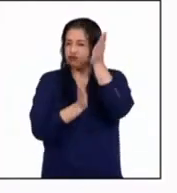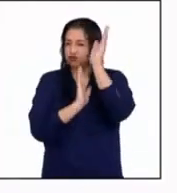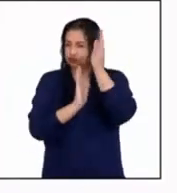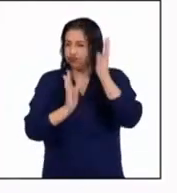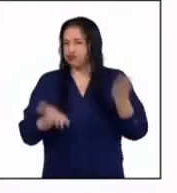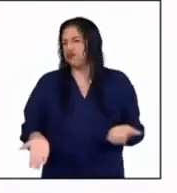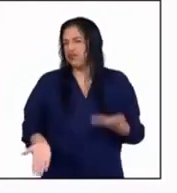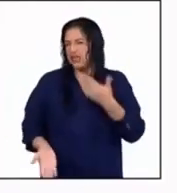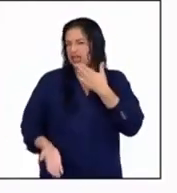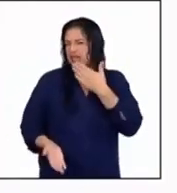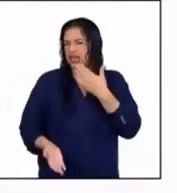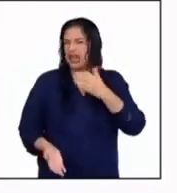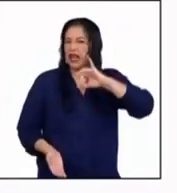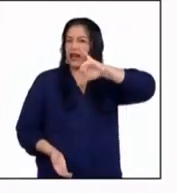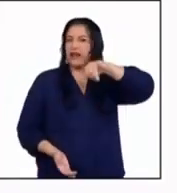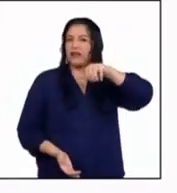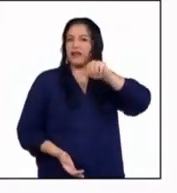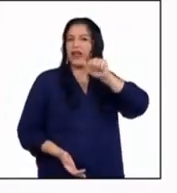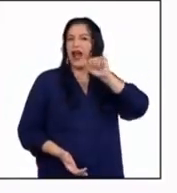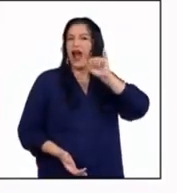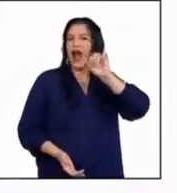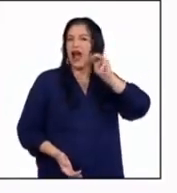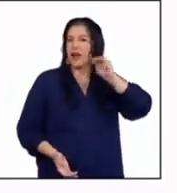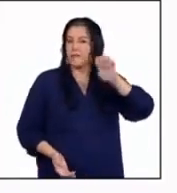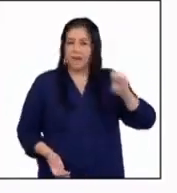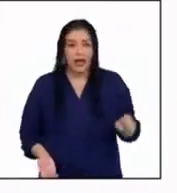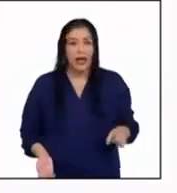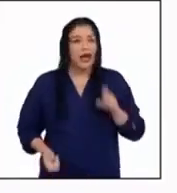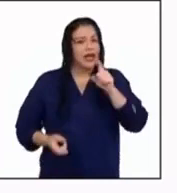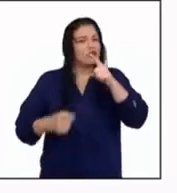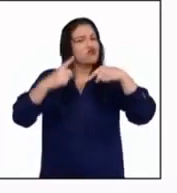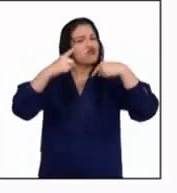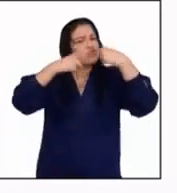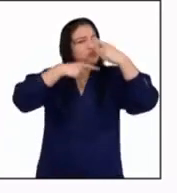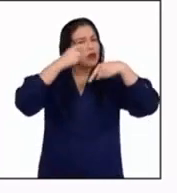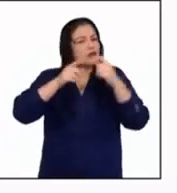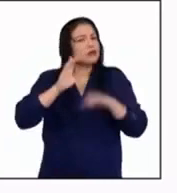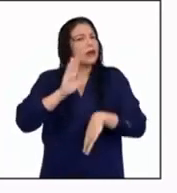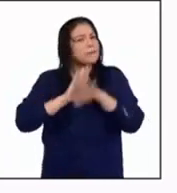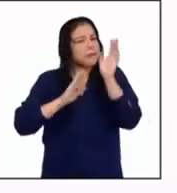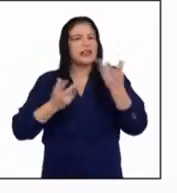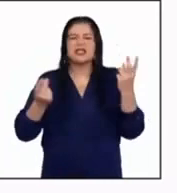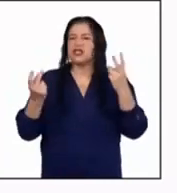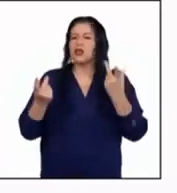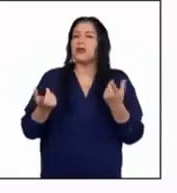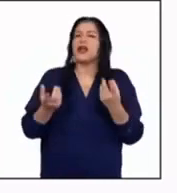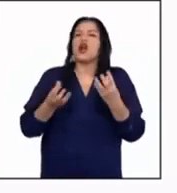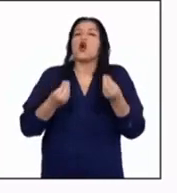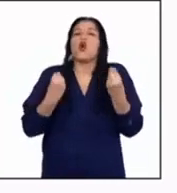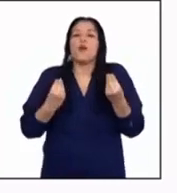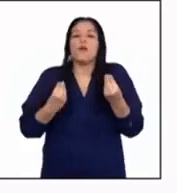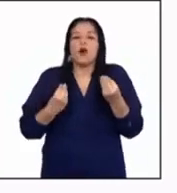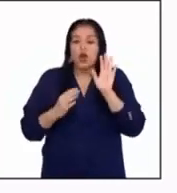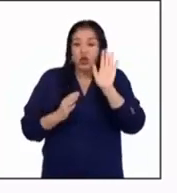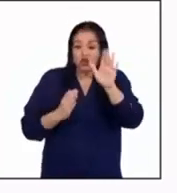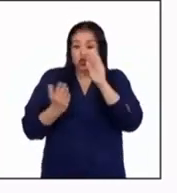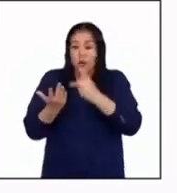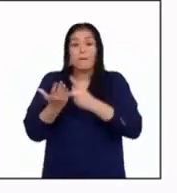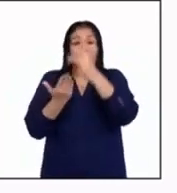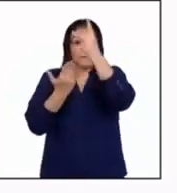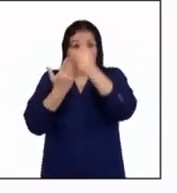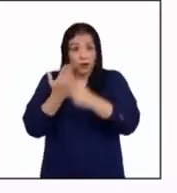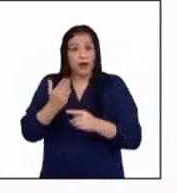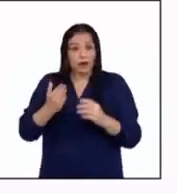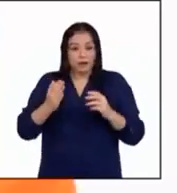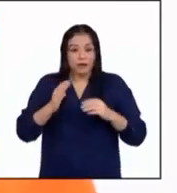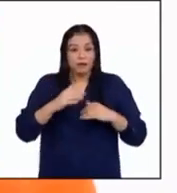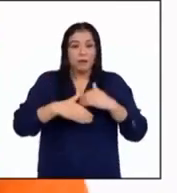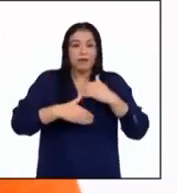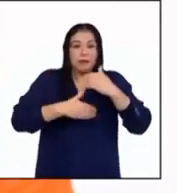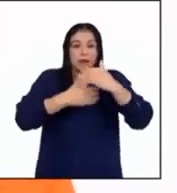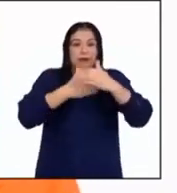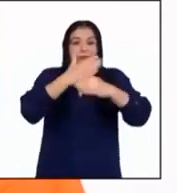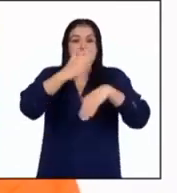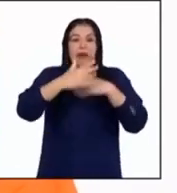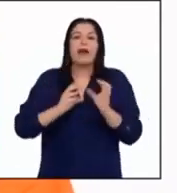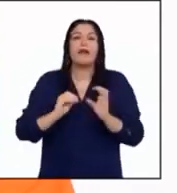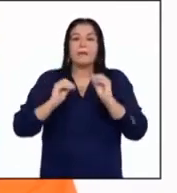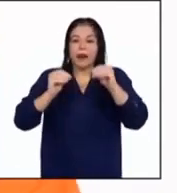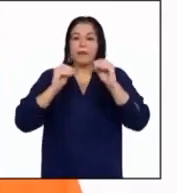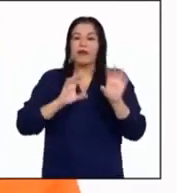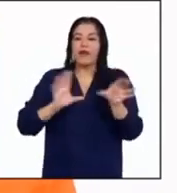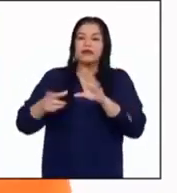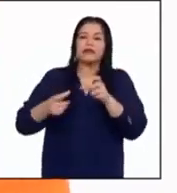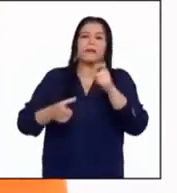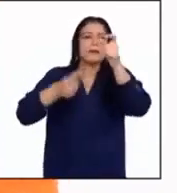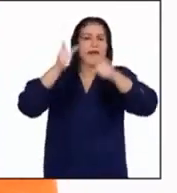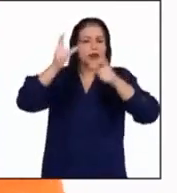TEDx Tucuy de Jaime Ulloa, quien nos contará más acerca de cómo evolucionó su programa para formar agentes